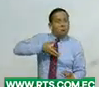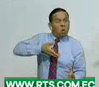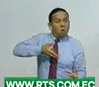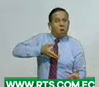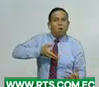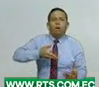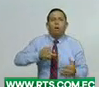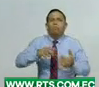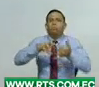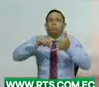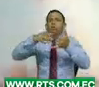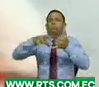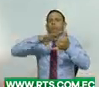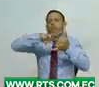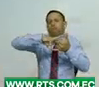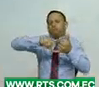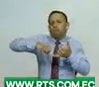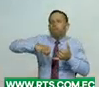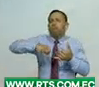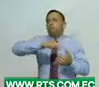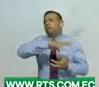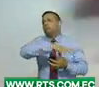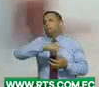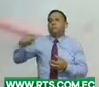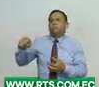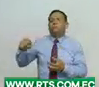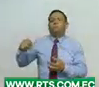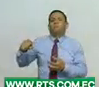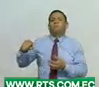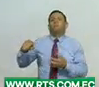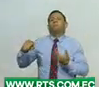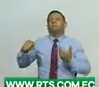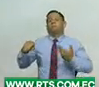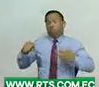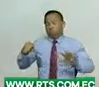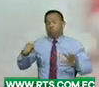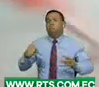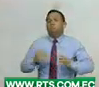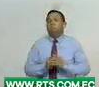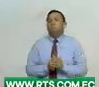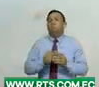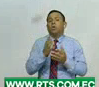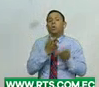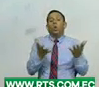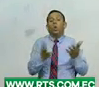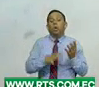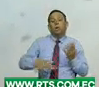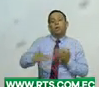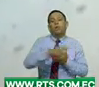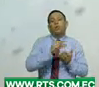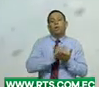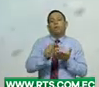robo de teléfono celular de ese habitante de la cooperativa virgen de montserrat ubicada en el guasmo sur